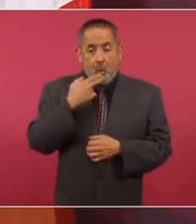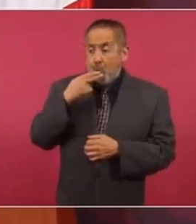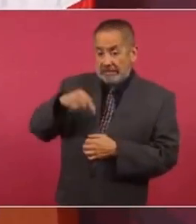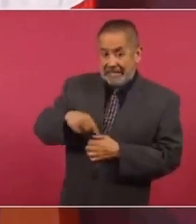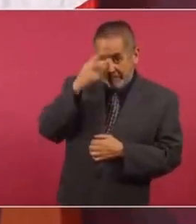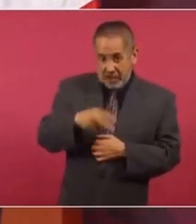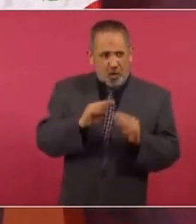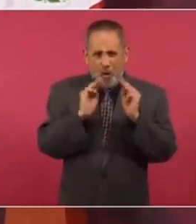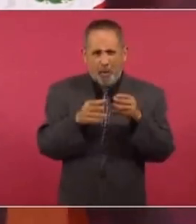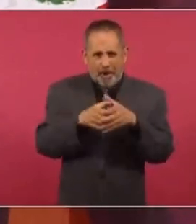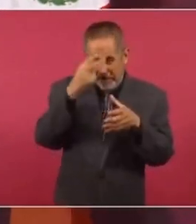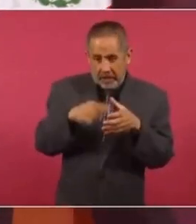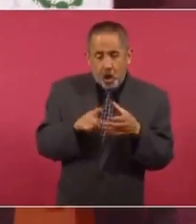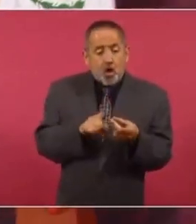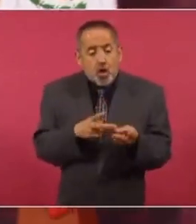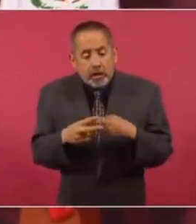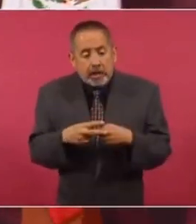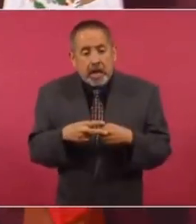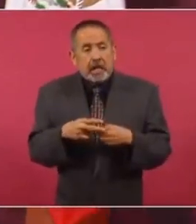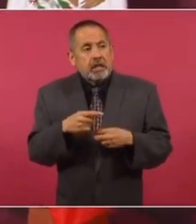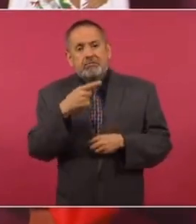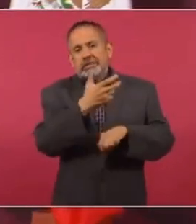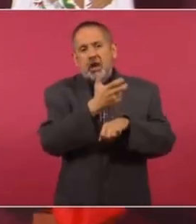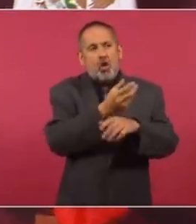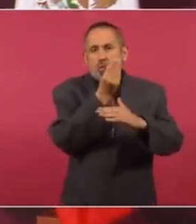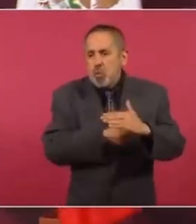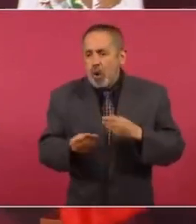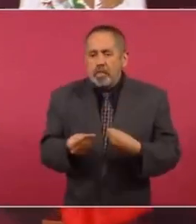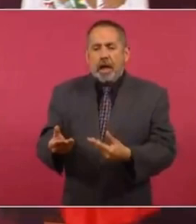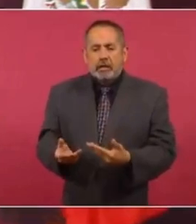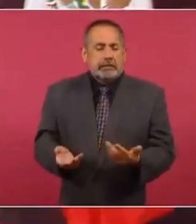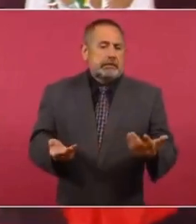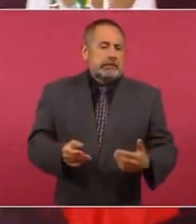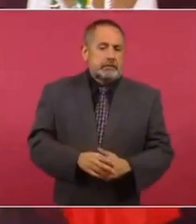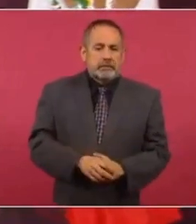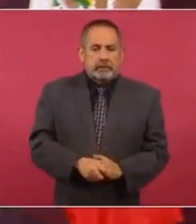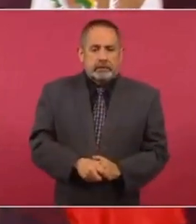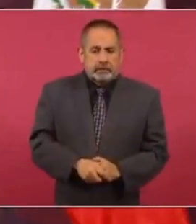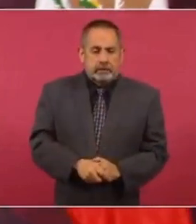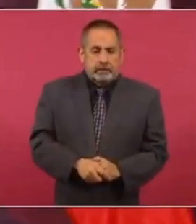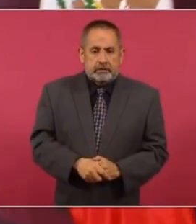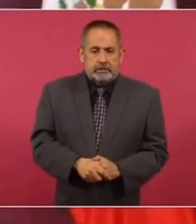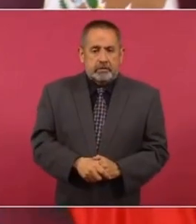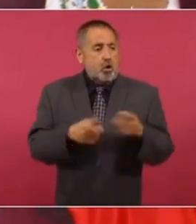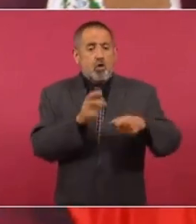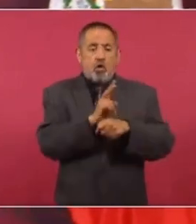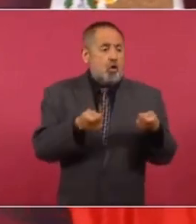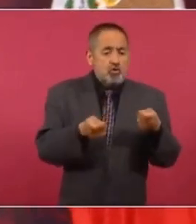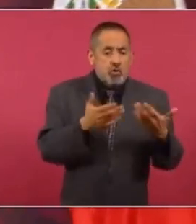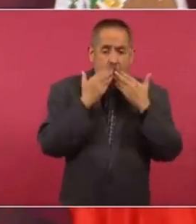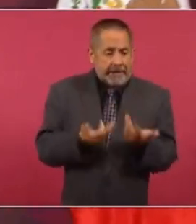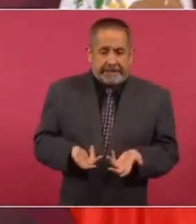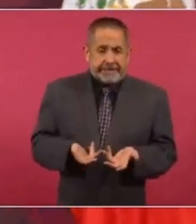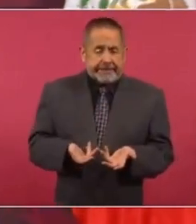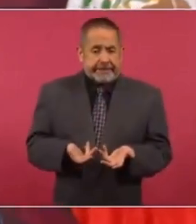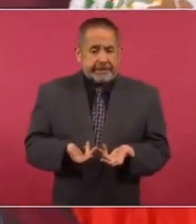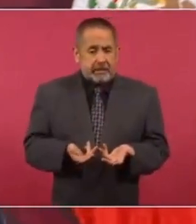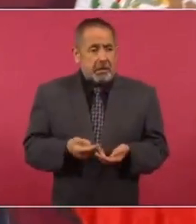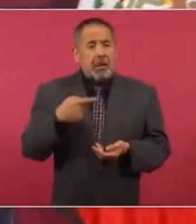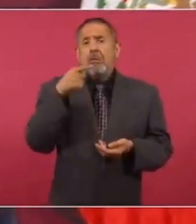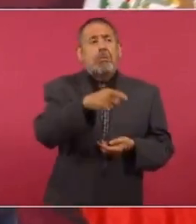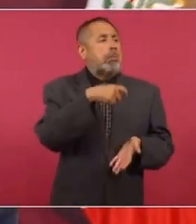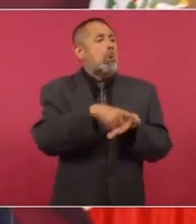aquí las organizaciones criminales, las de alto poder, vienen de Estados Unidos. Y no hay control. Pueden